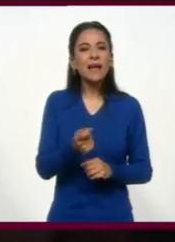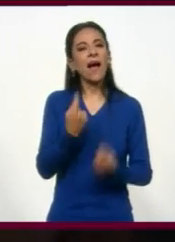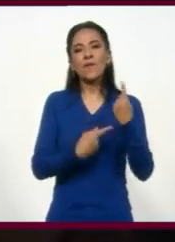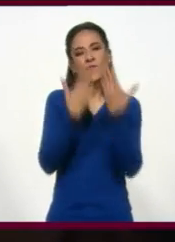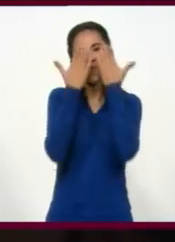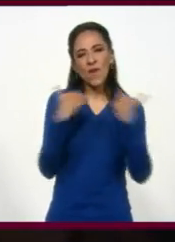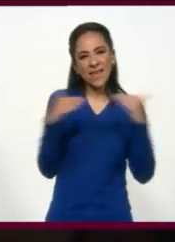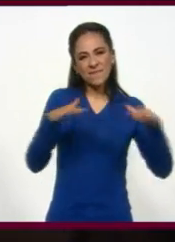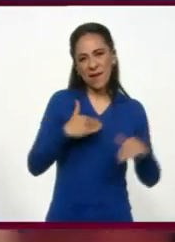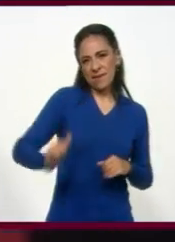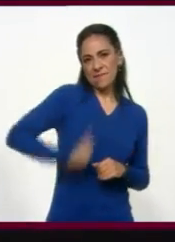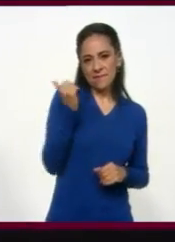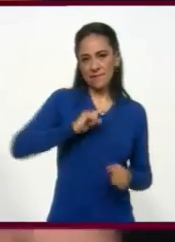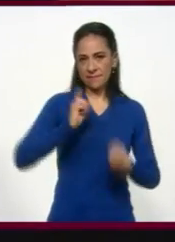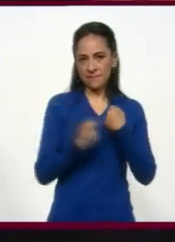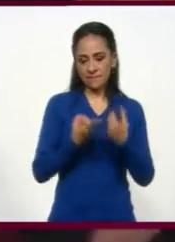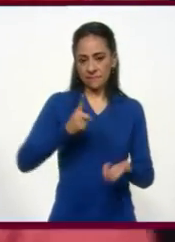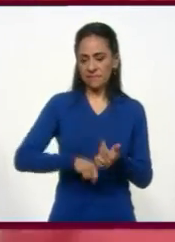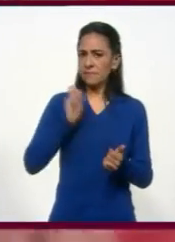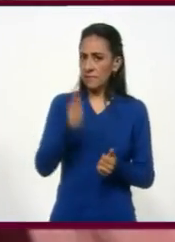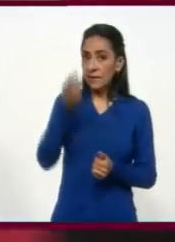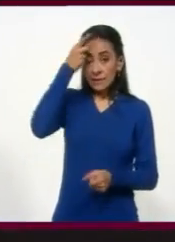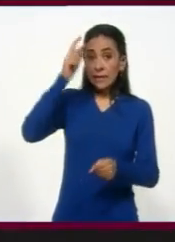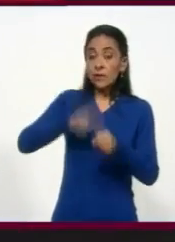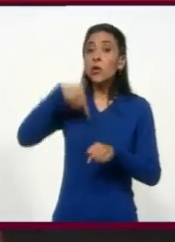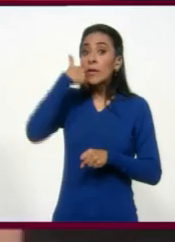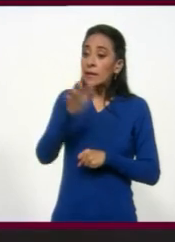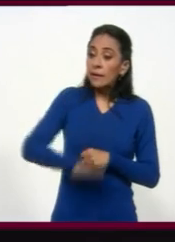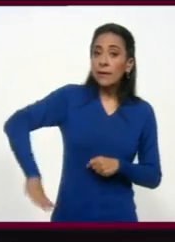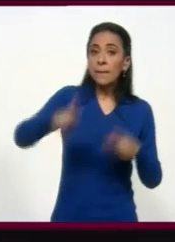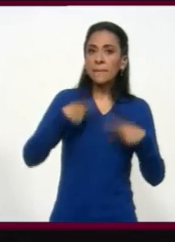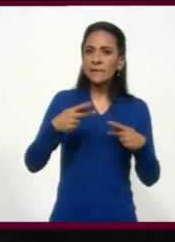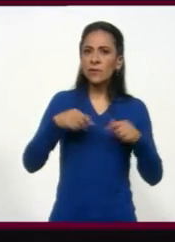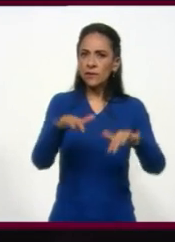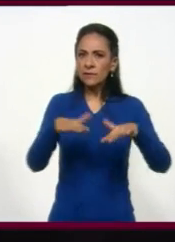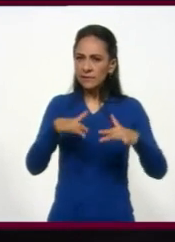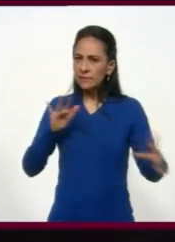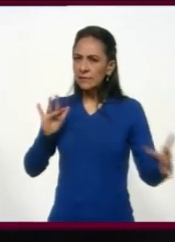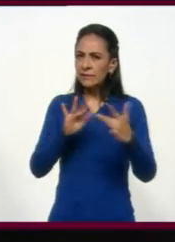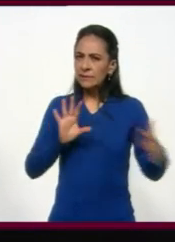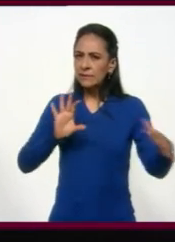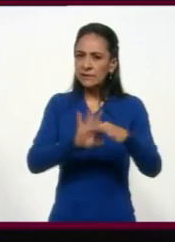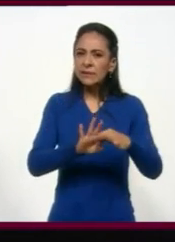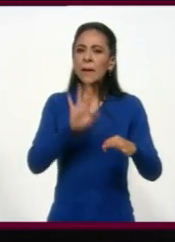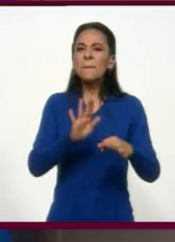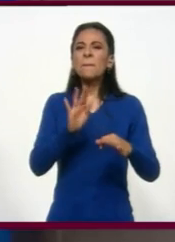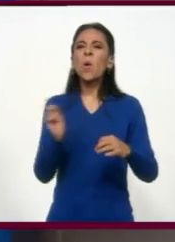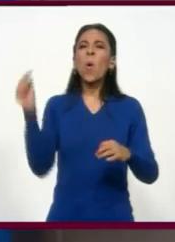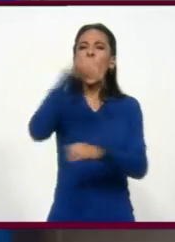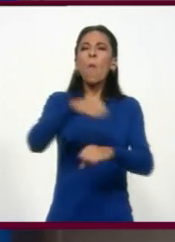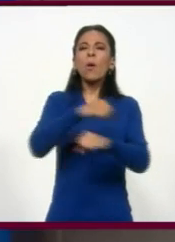interactiva en la que el director busca la reacción del público con acciones concretas como el lanzamiento de bombas ficticias